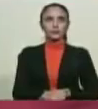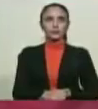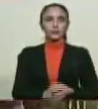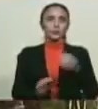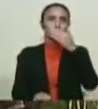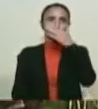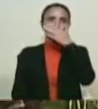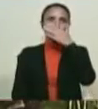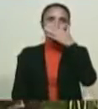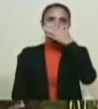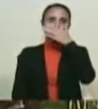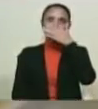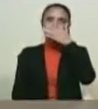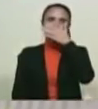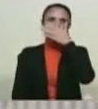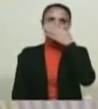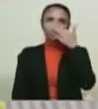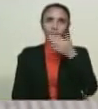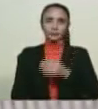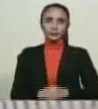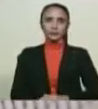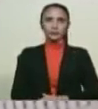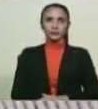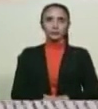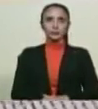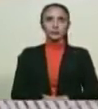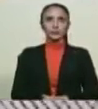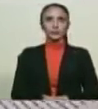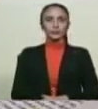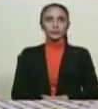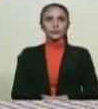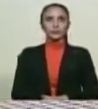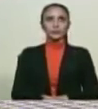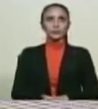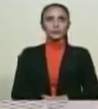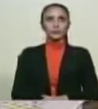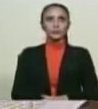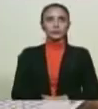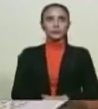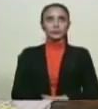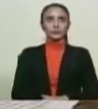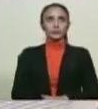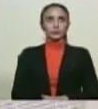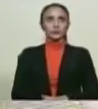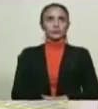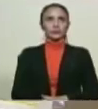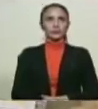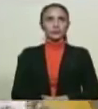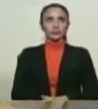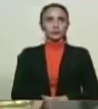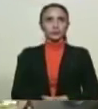No se dejen, carajo. Un saludo ahí, pues. Un saludo candeloso.